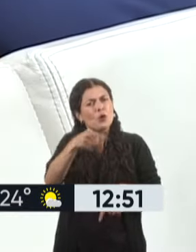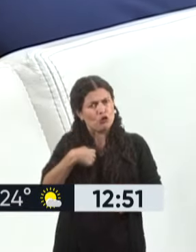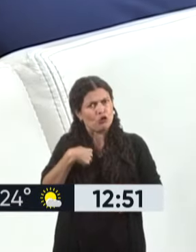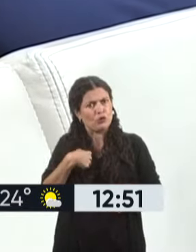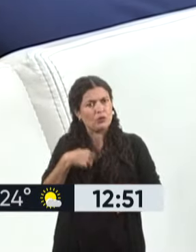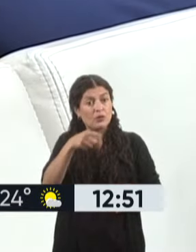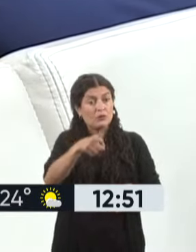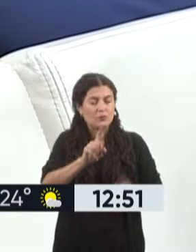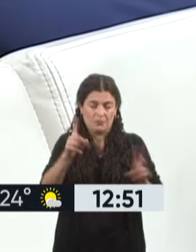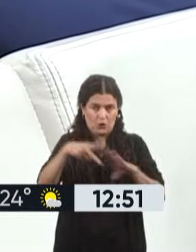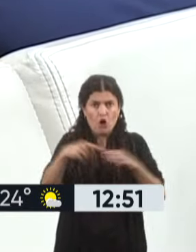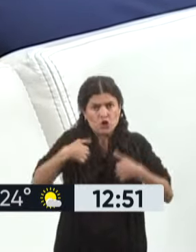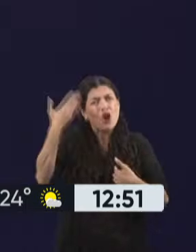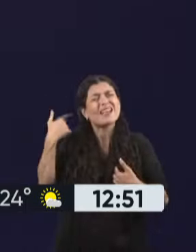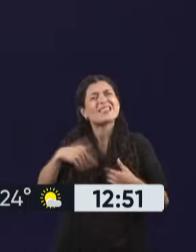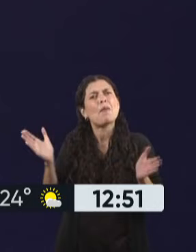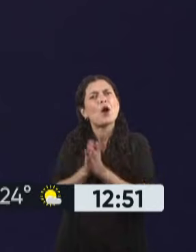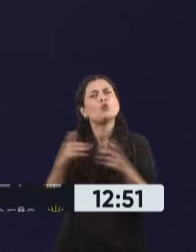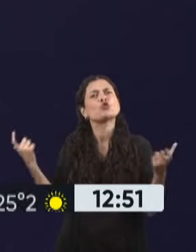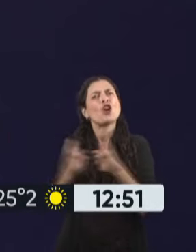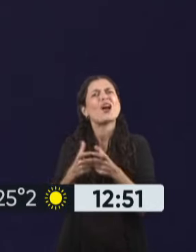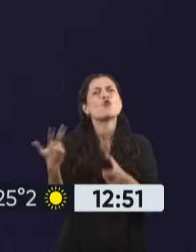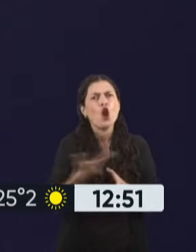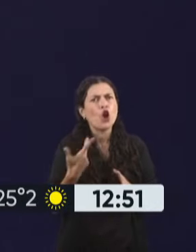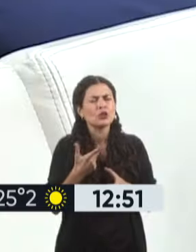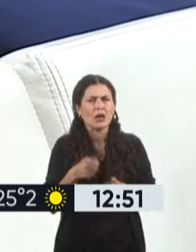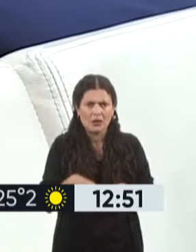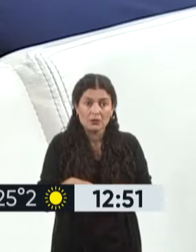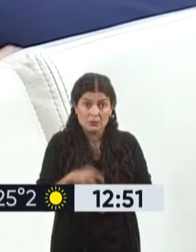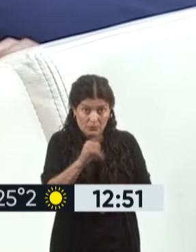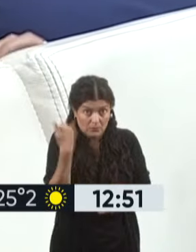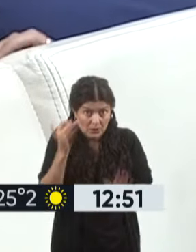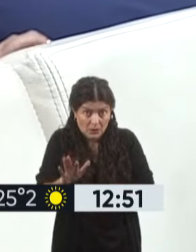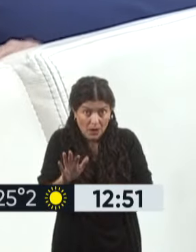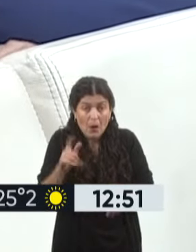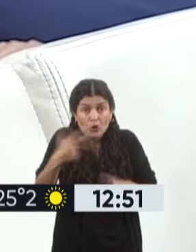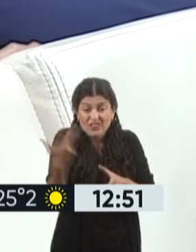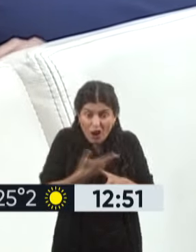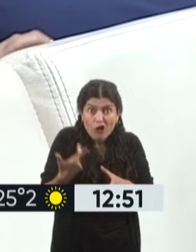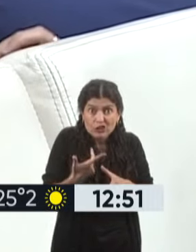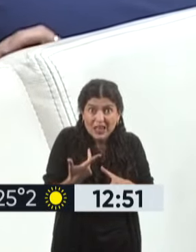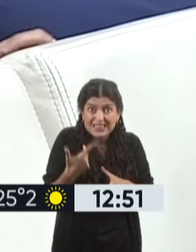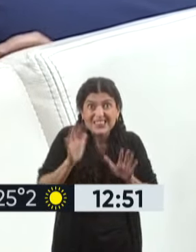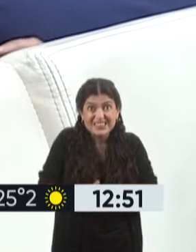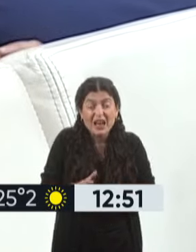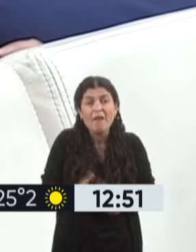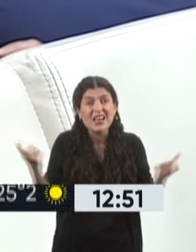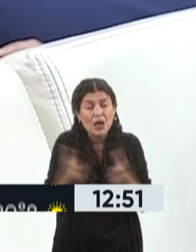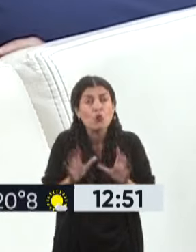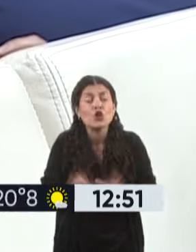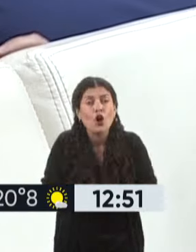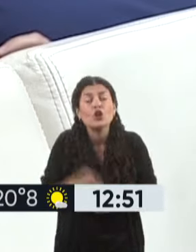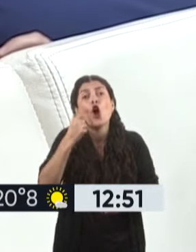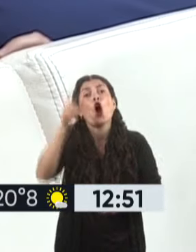en la audiencia vos. Estaba en la audiencia, pero en la audiencia con Harvey, en esa parte estás en la audiencia, y el